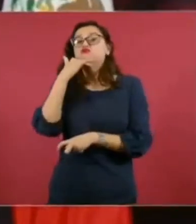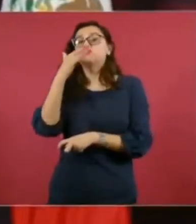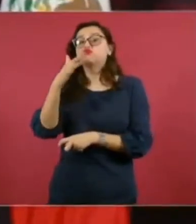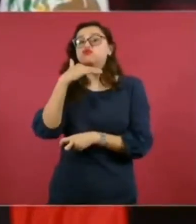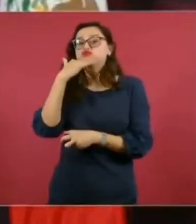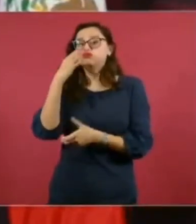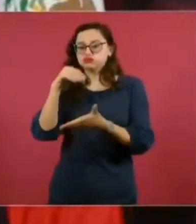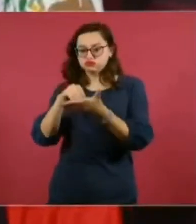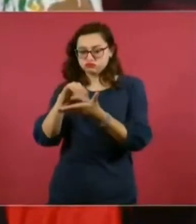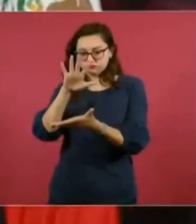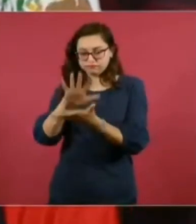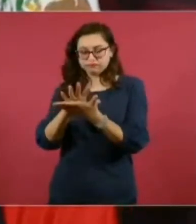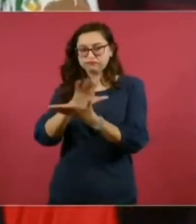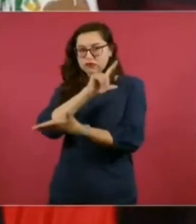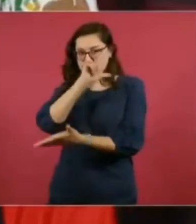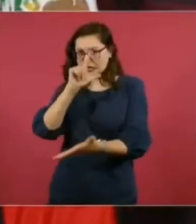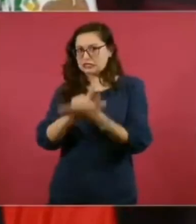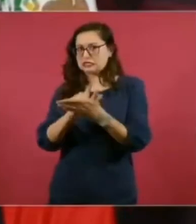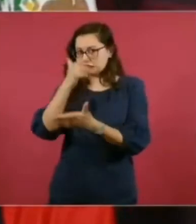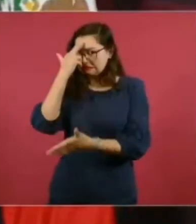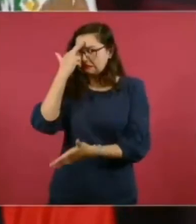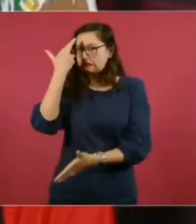era un delito.